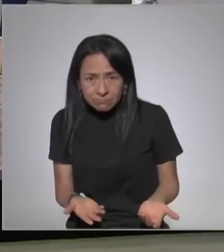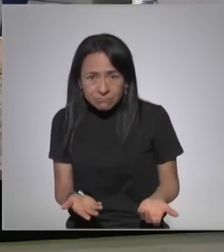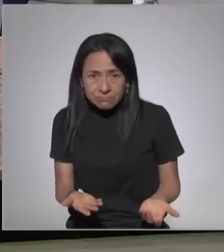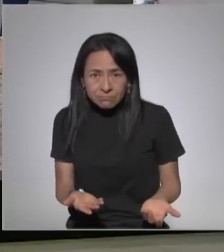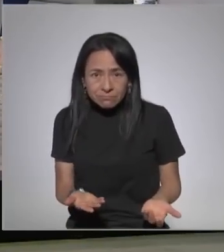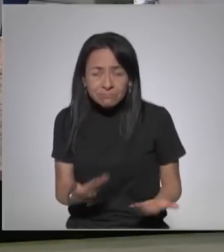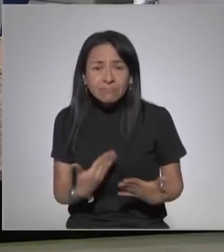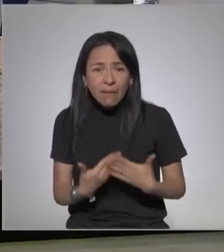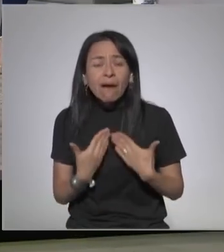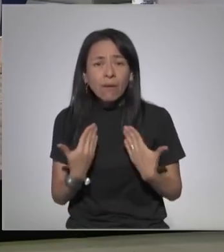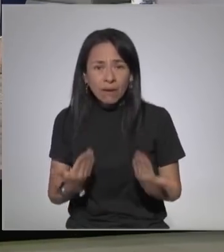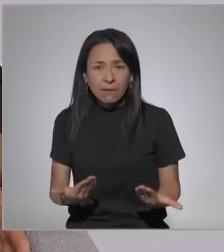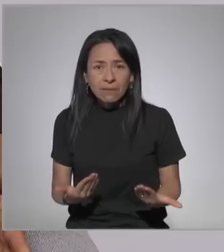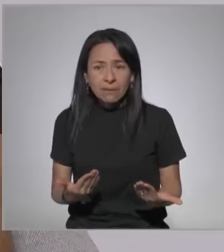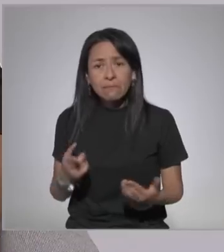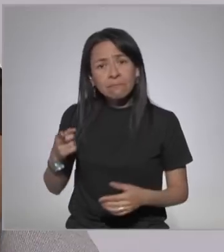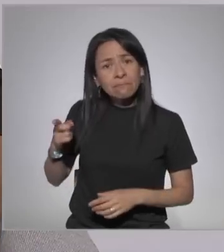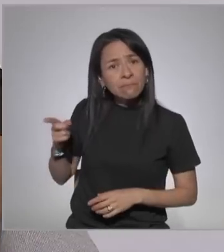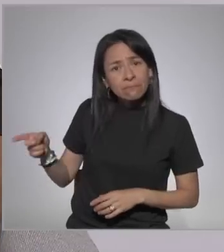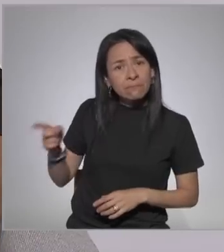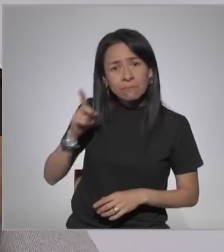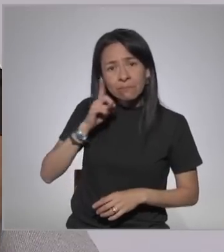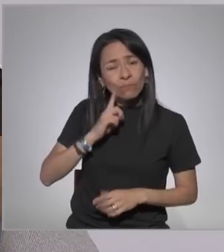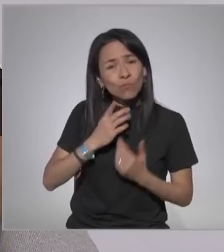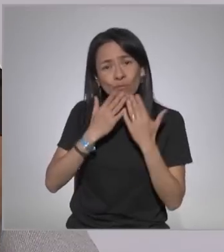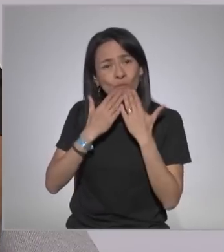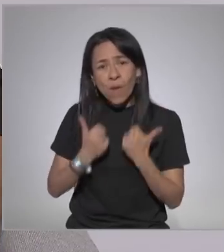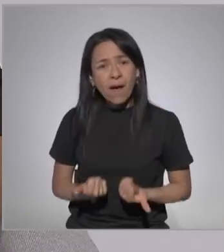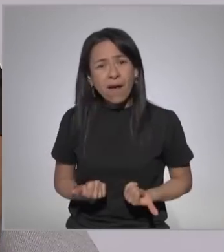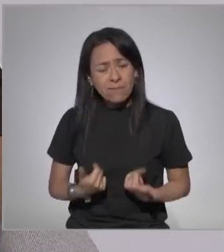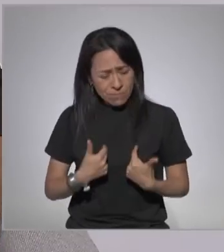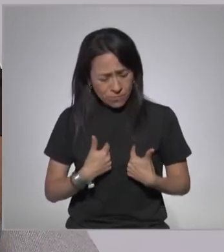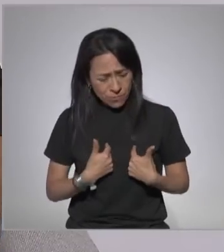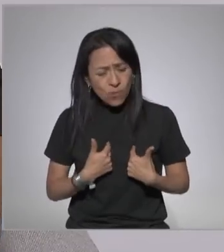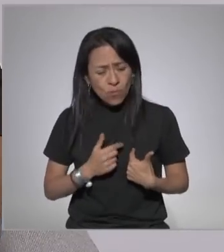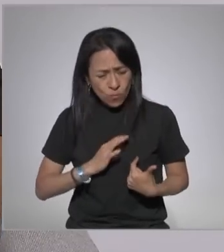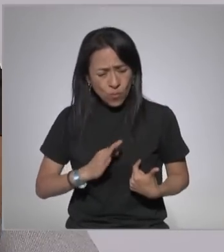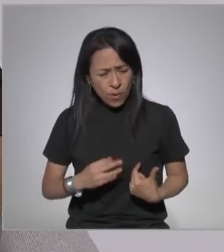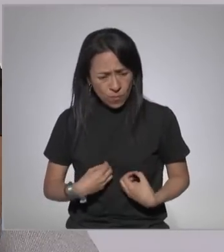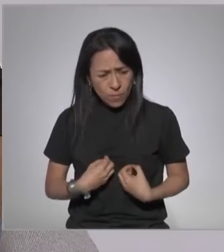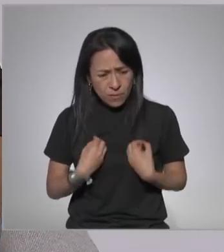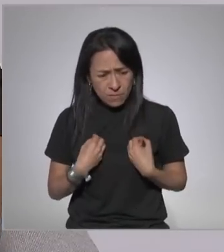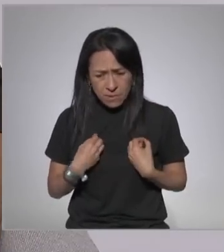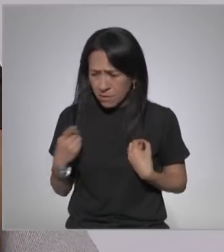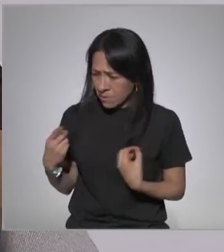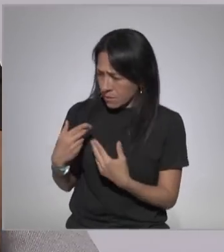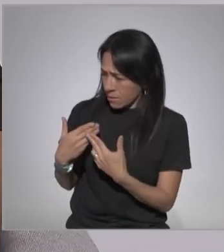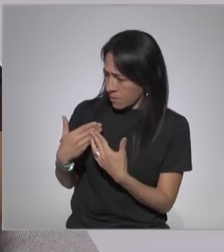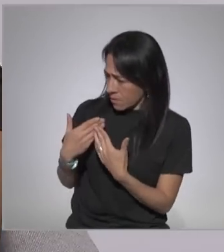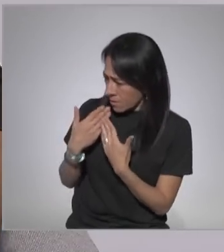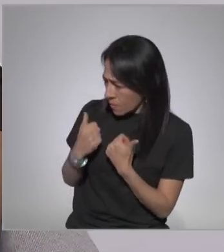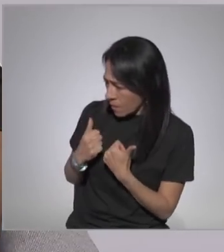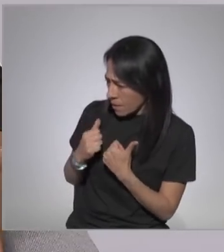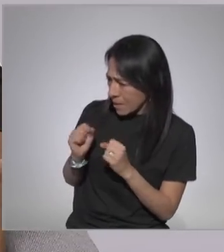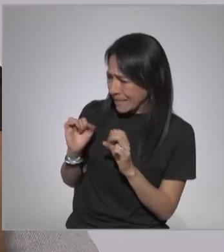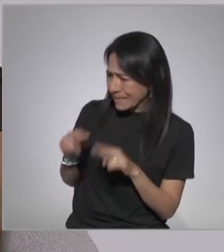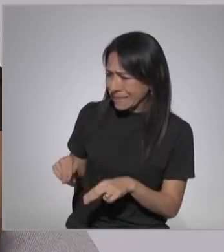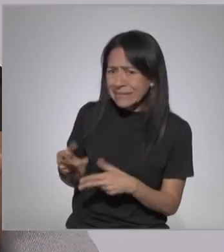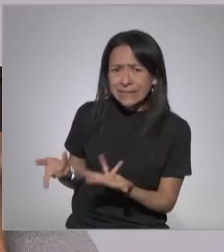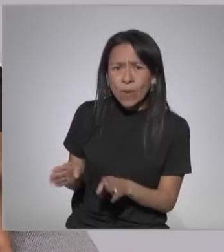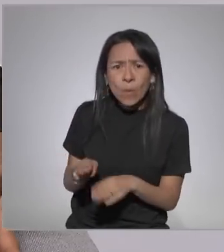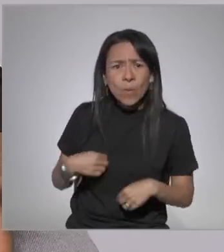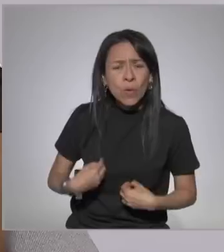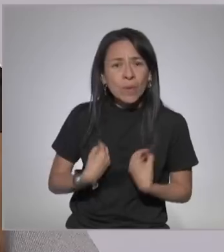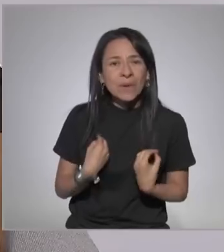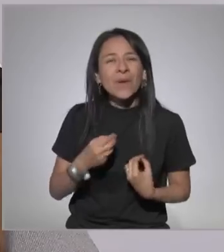para aprender a vivir sin ella? Me acordé de una canción, ¿sí? Me enseñaste a vivir contigo, pero no me enseñaste a